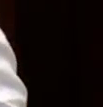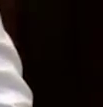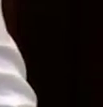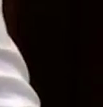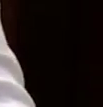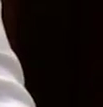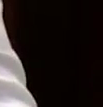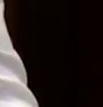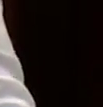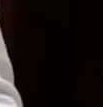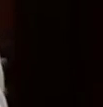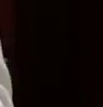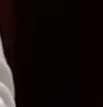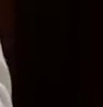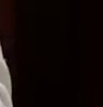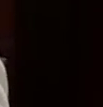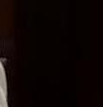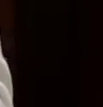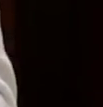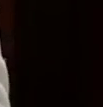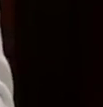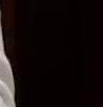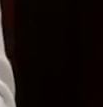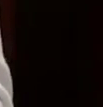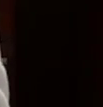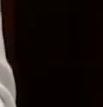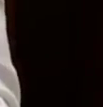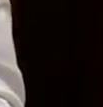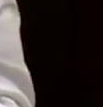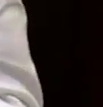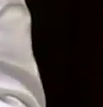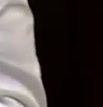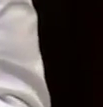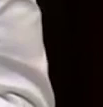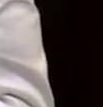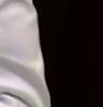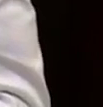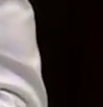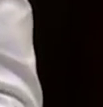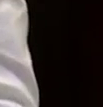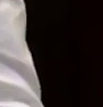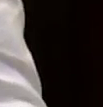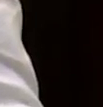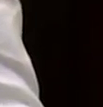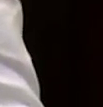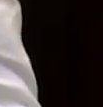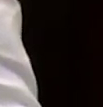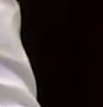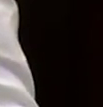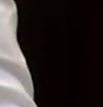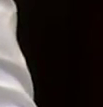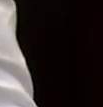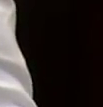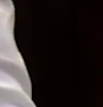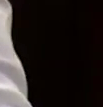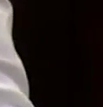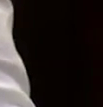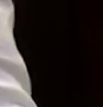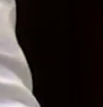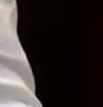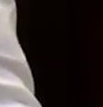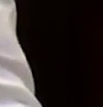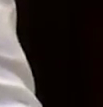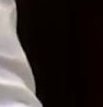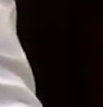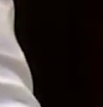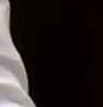trabajado sin descanso estos 4 años para honrar la confianza que depositaron en mí. Y por supuesto, estoy decidido